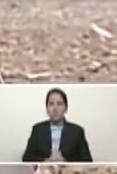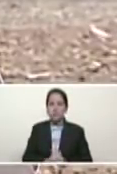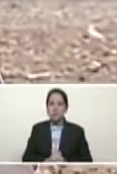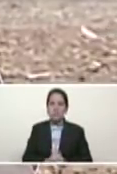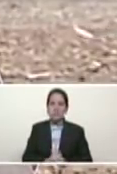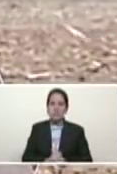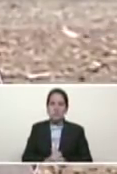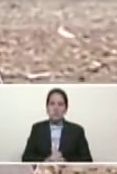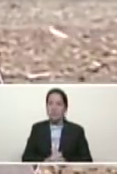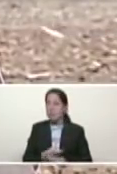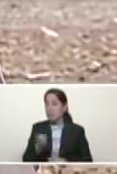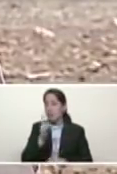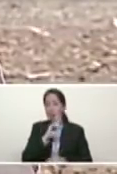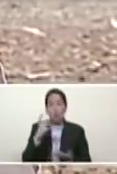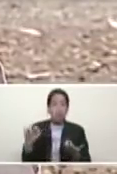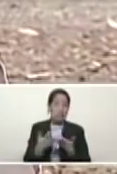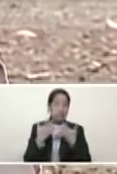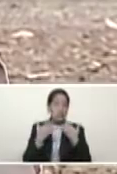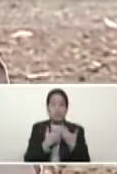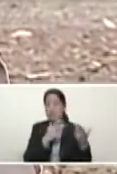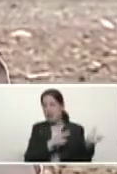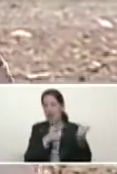Y no íbamos a provocar una masacre.